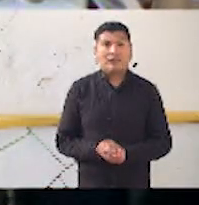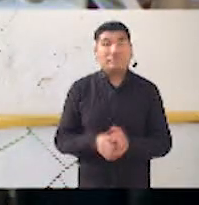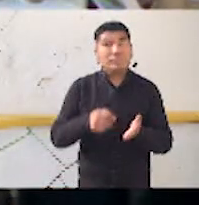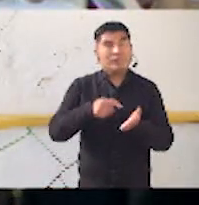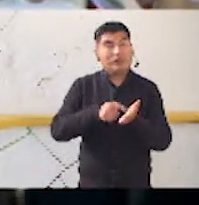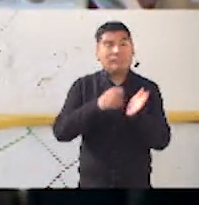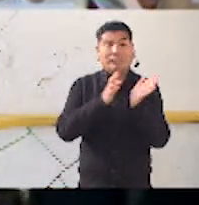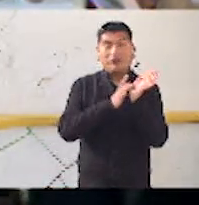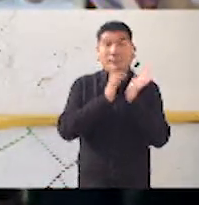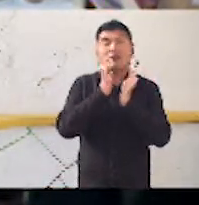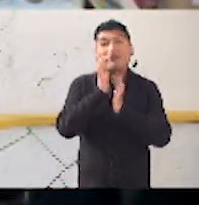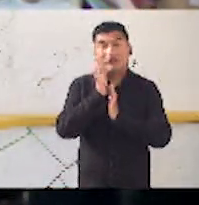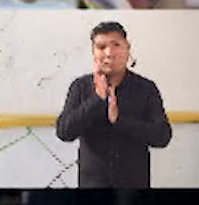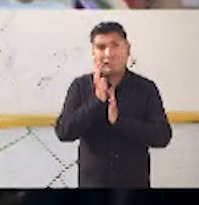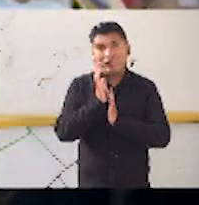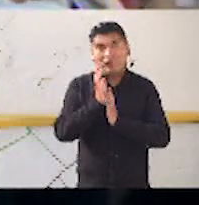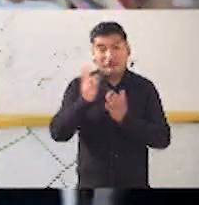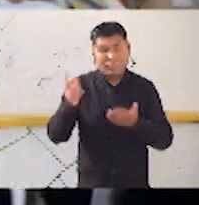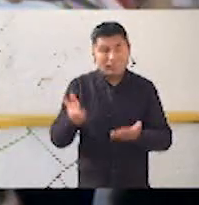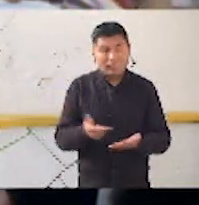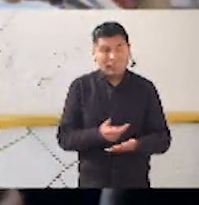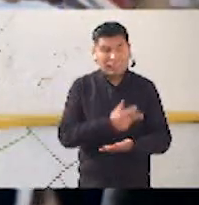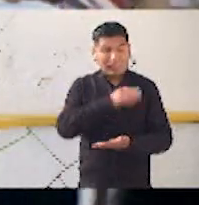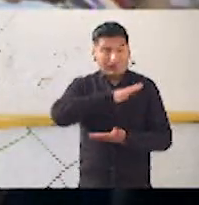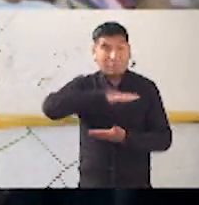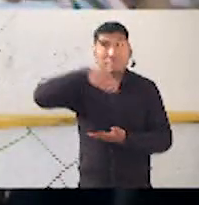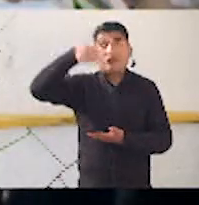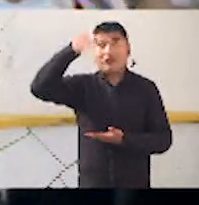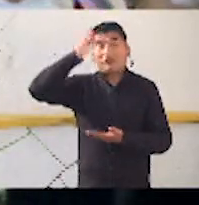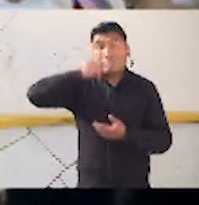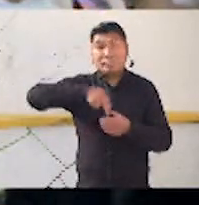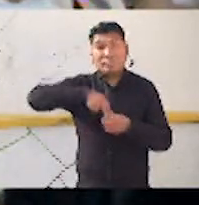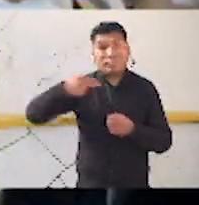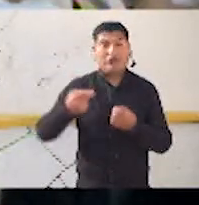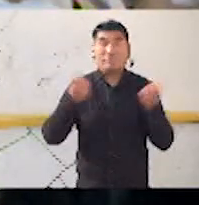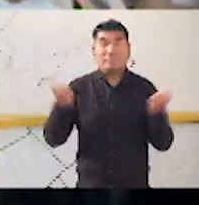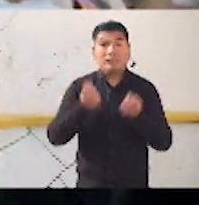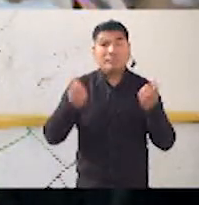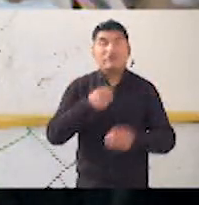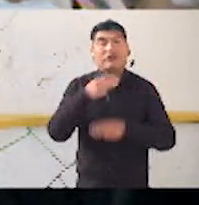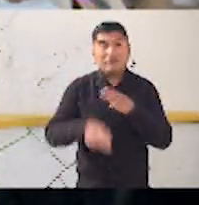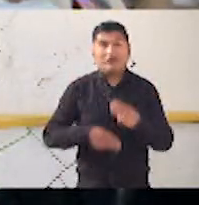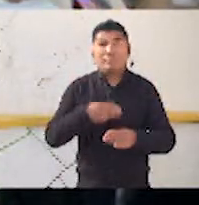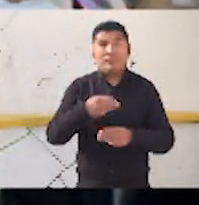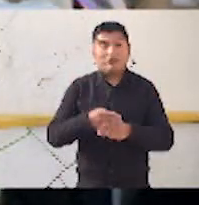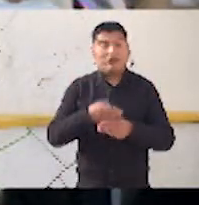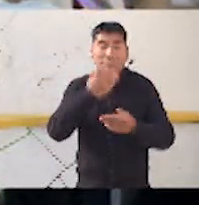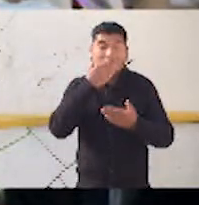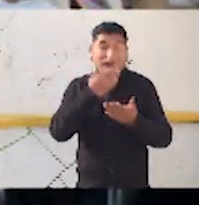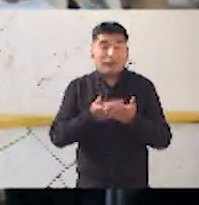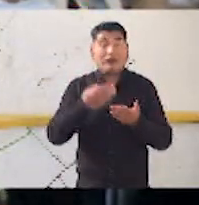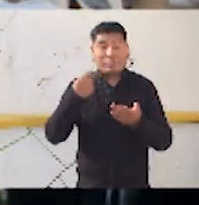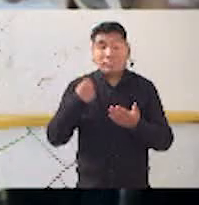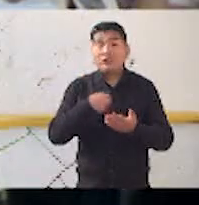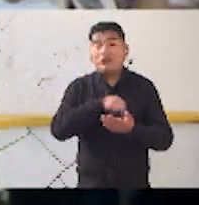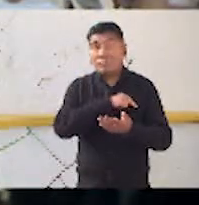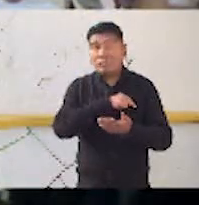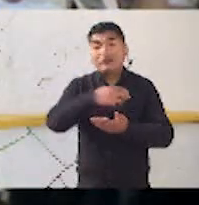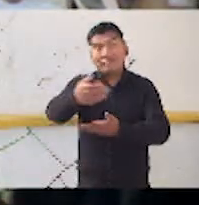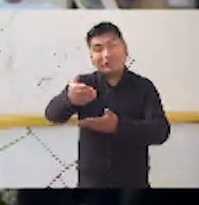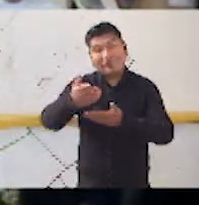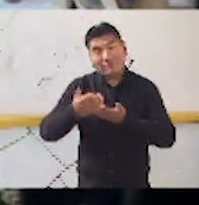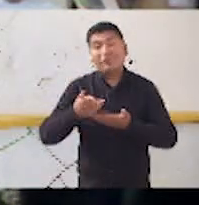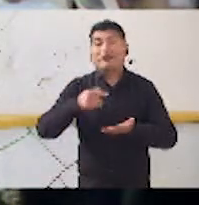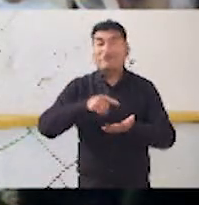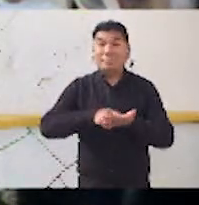Este es Jesús, el Cordero de Dios que quita el pecado del mundo. Dichosos nosotros invitados